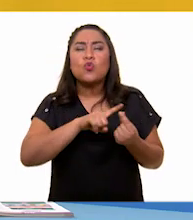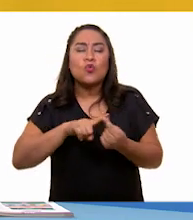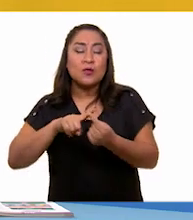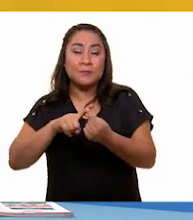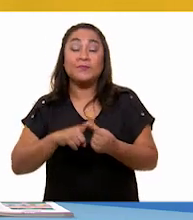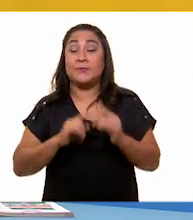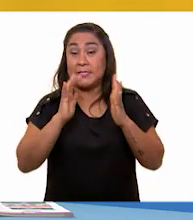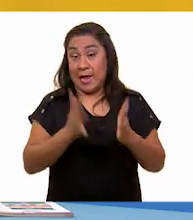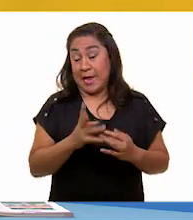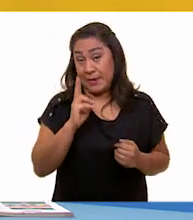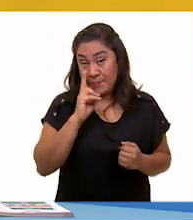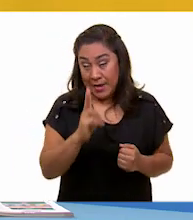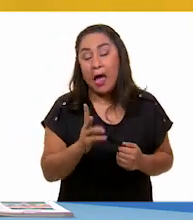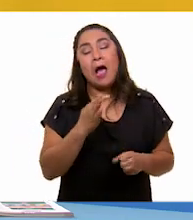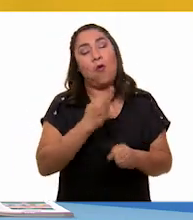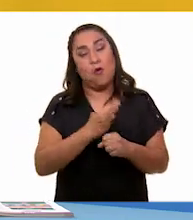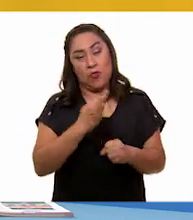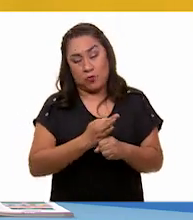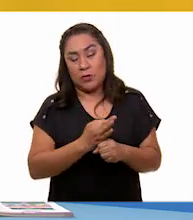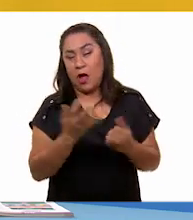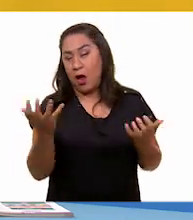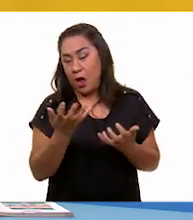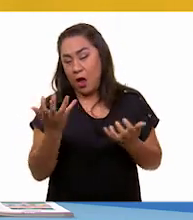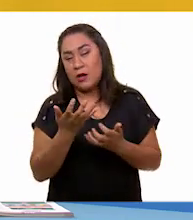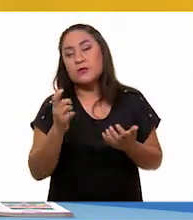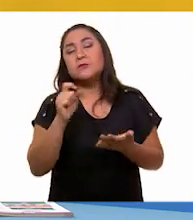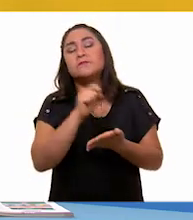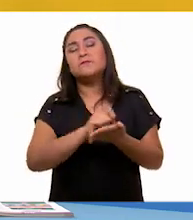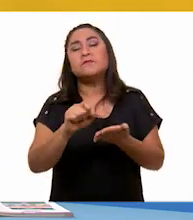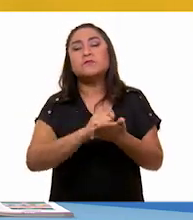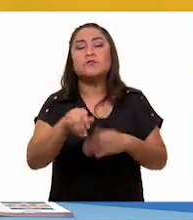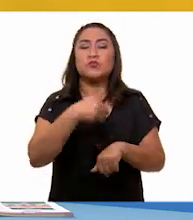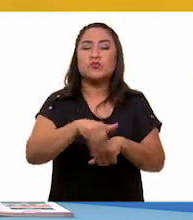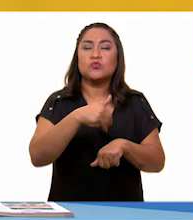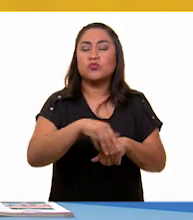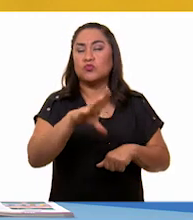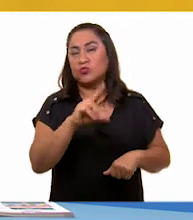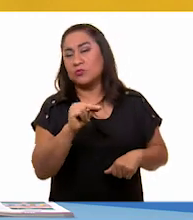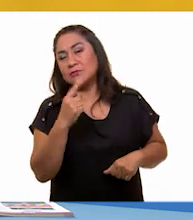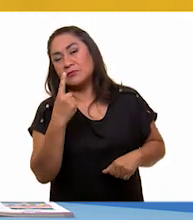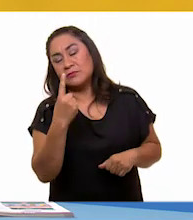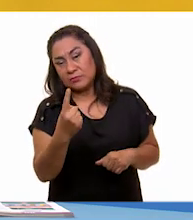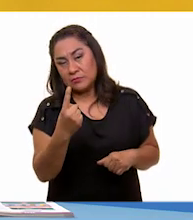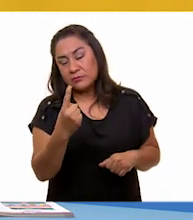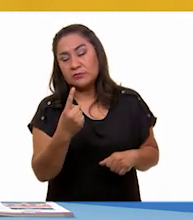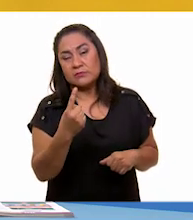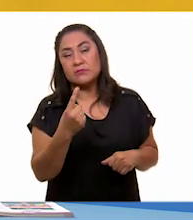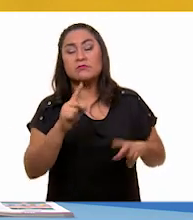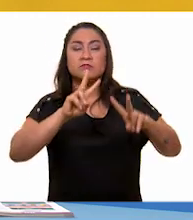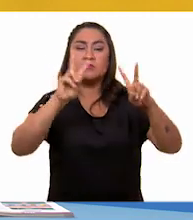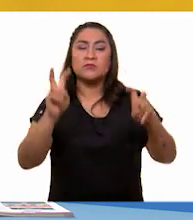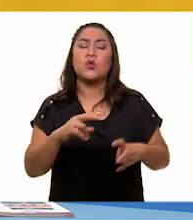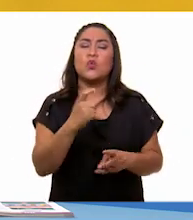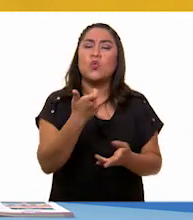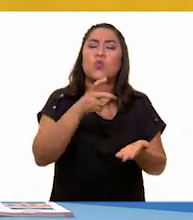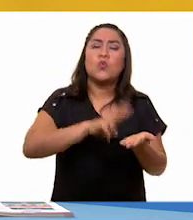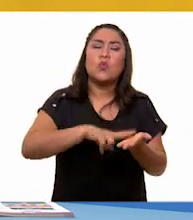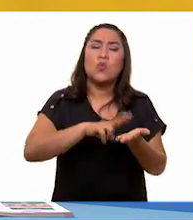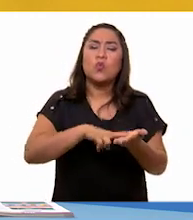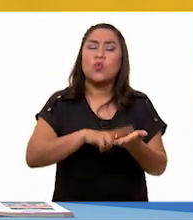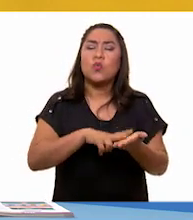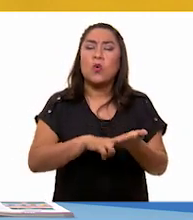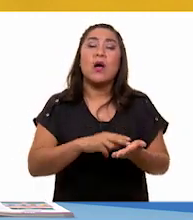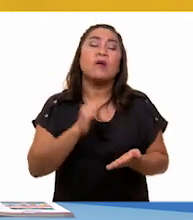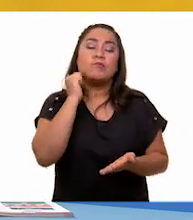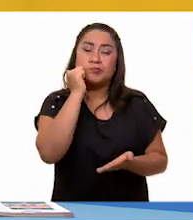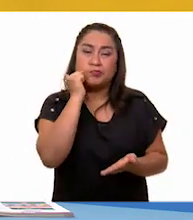que ya vimos, los invito a resolver el desafío 81, llamado ¿Cuánto cuesta un jabón?, que